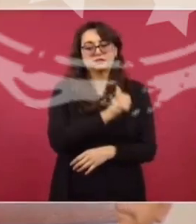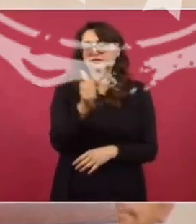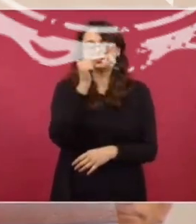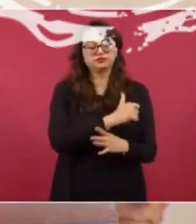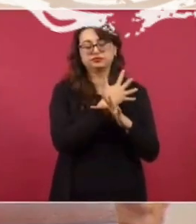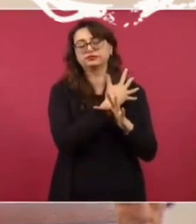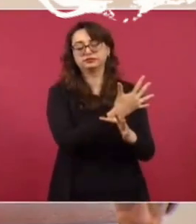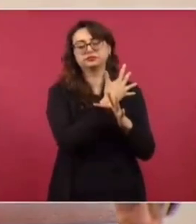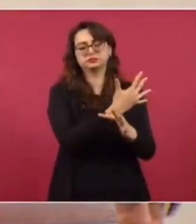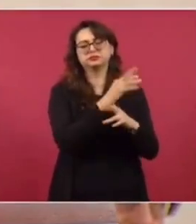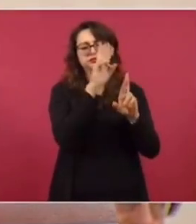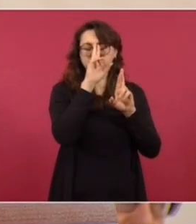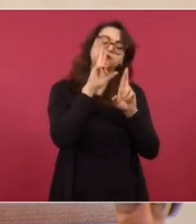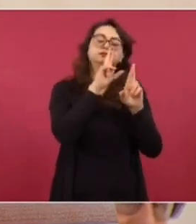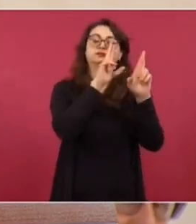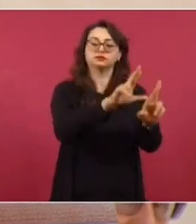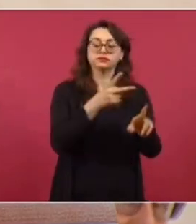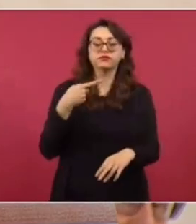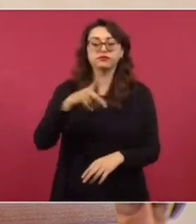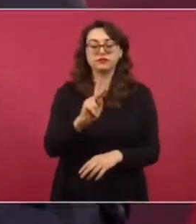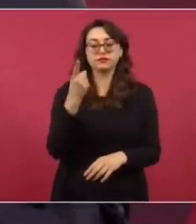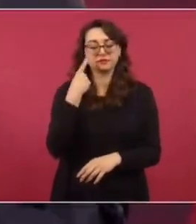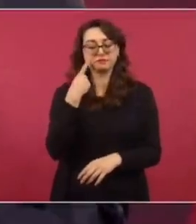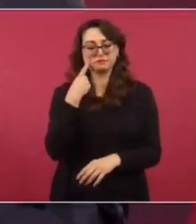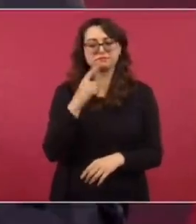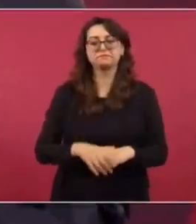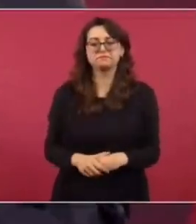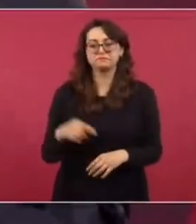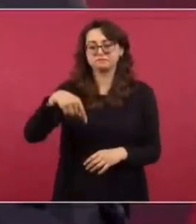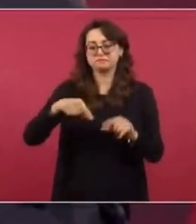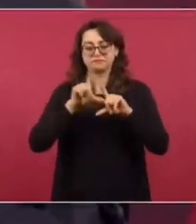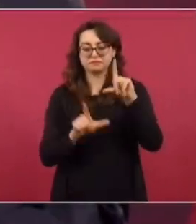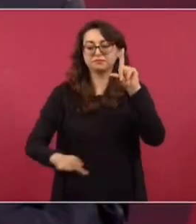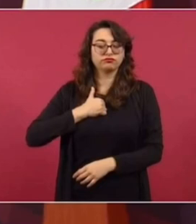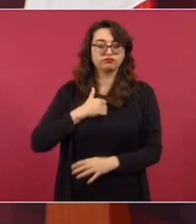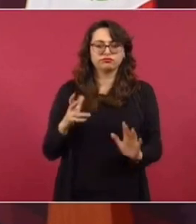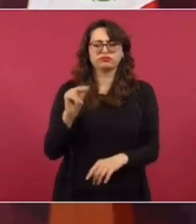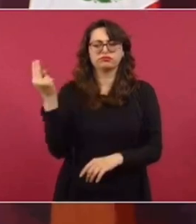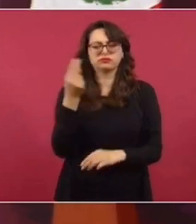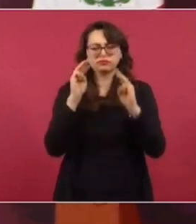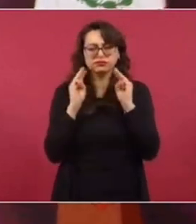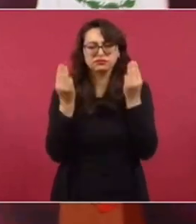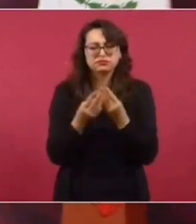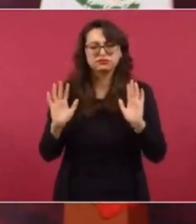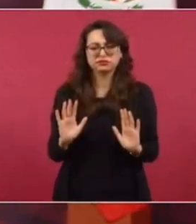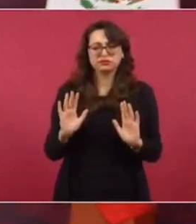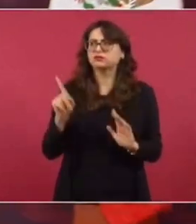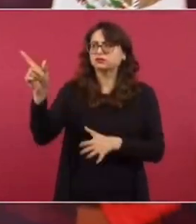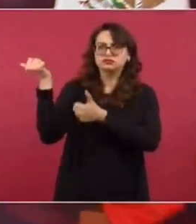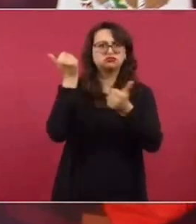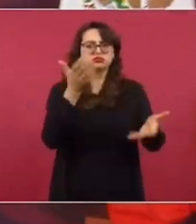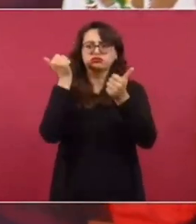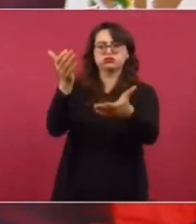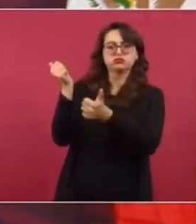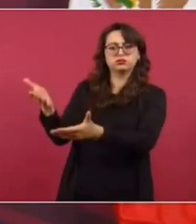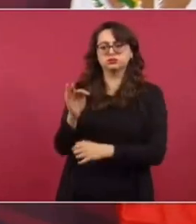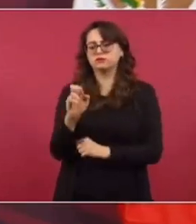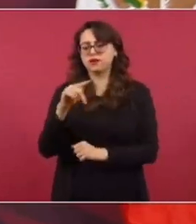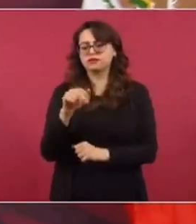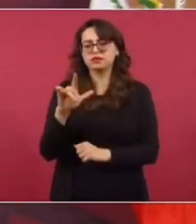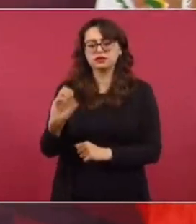Nosotros hemos sostenido, primero, que en México no se produce fentanilo. Apúntele bien. Hemos sostenido y ahora